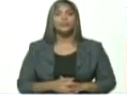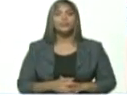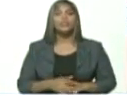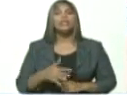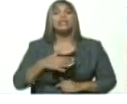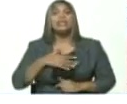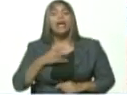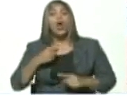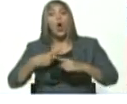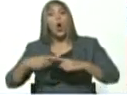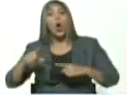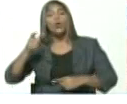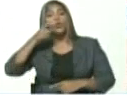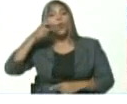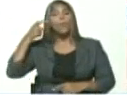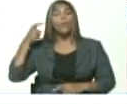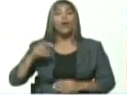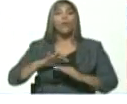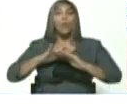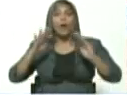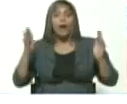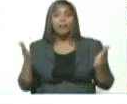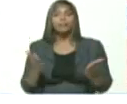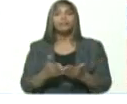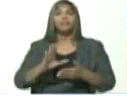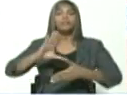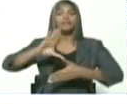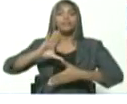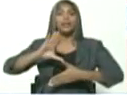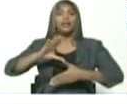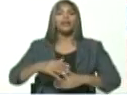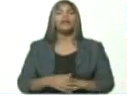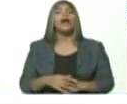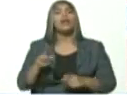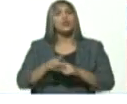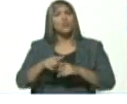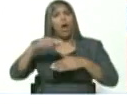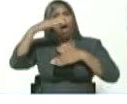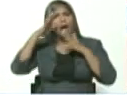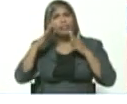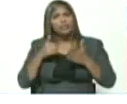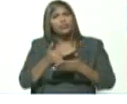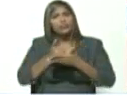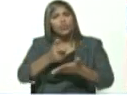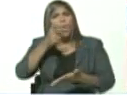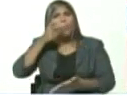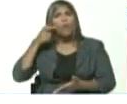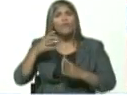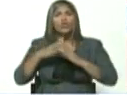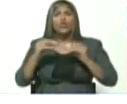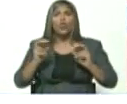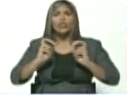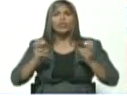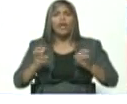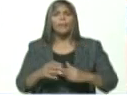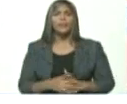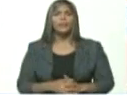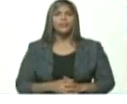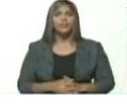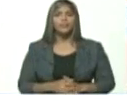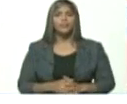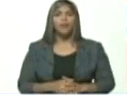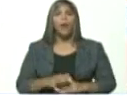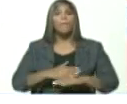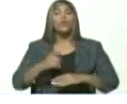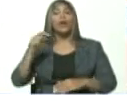Quisiéramos que otros pueblos de nuestra América tuvieran la atención que tiene nuestro pueblo en todas las áreas. Porque nuestro